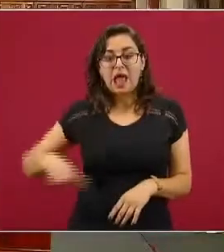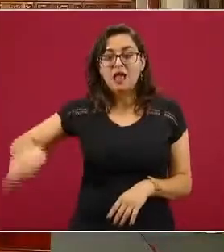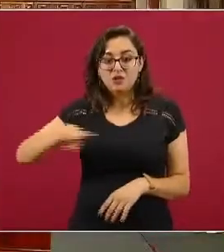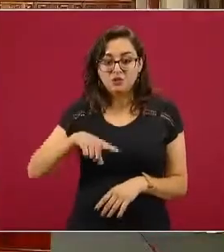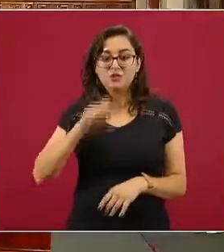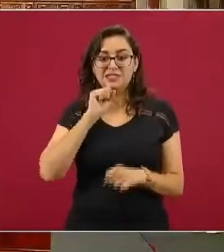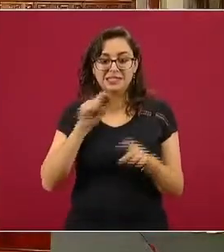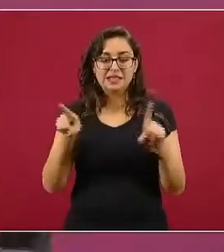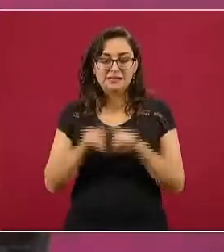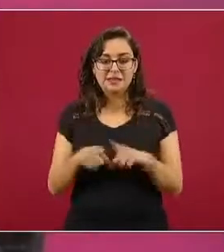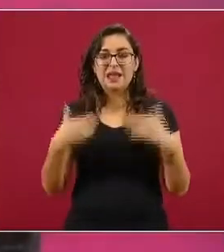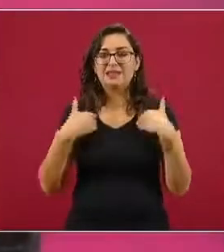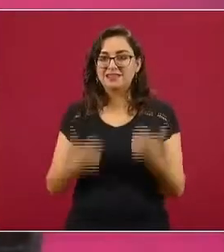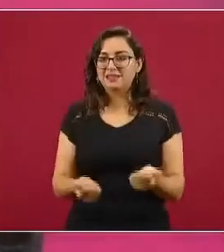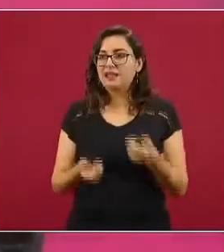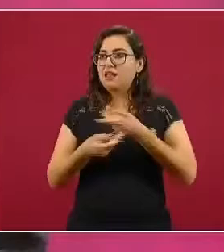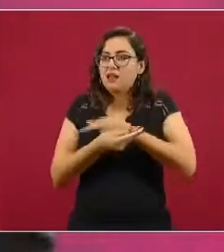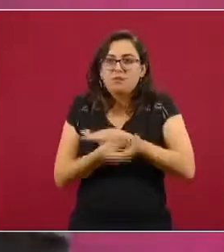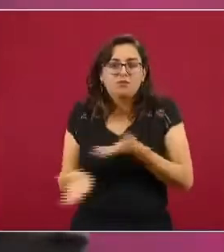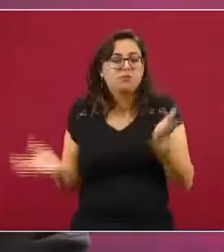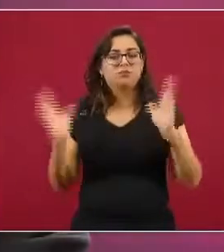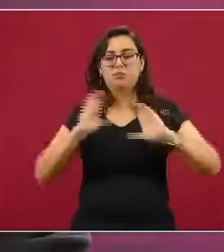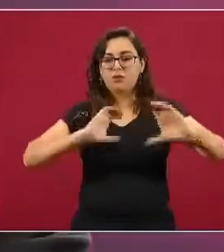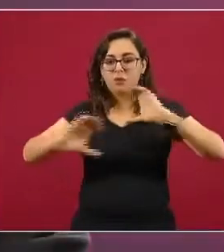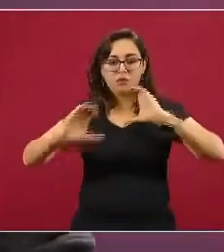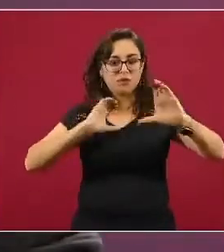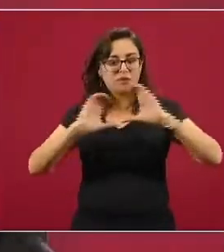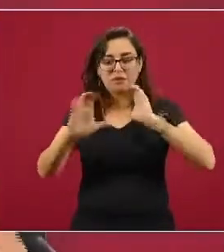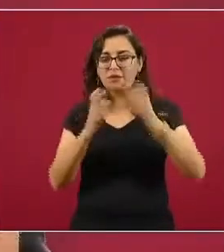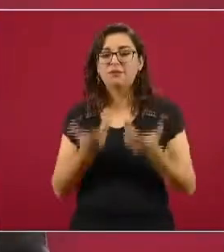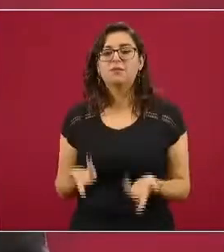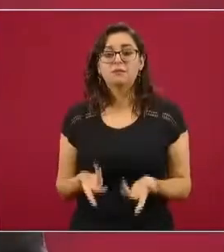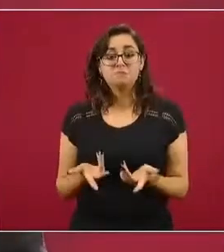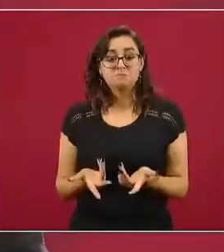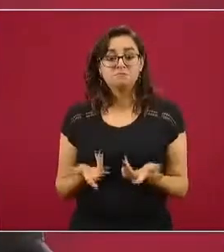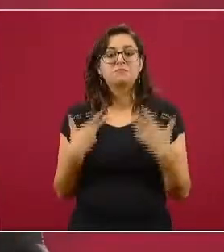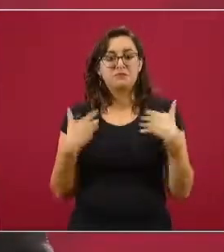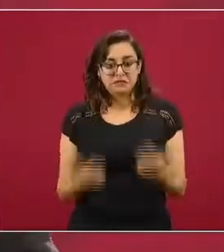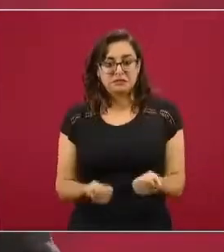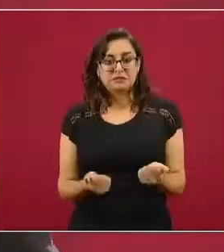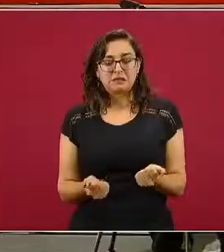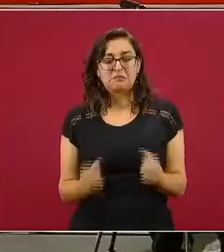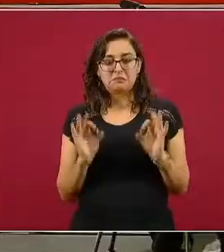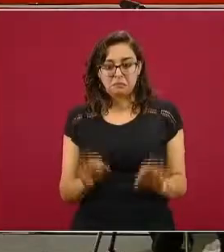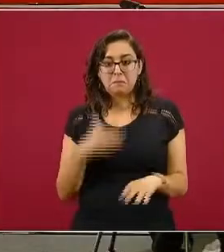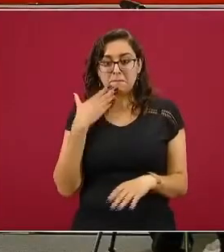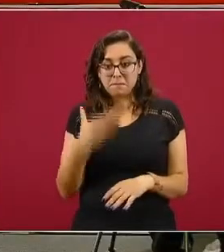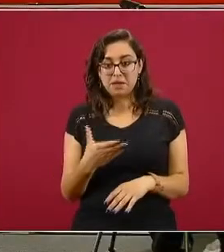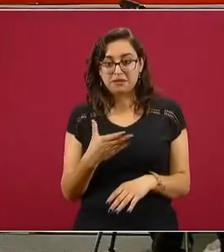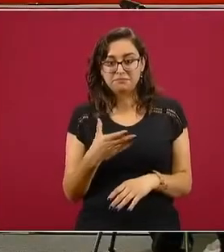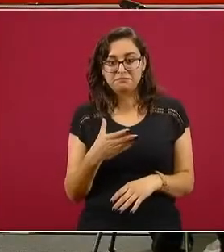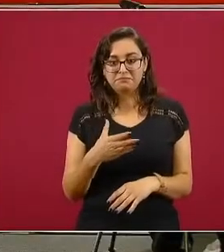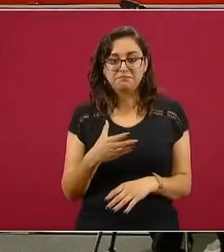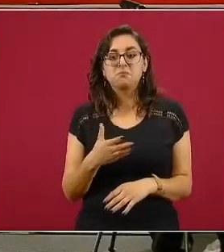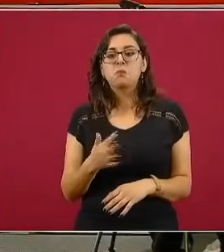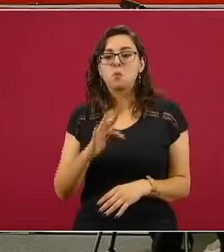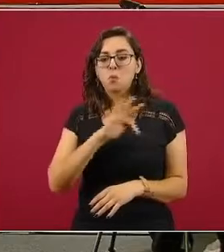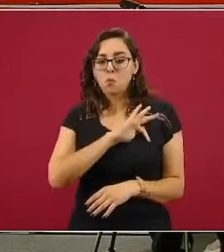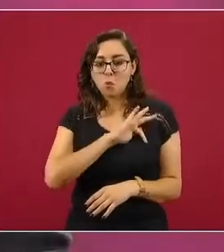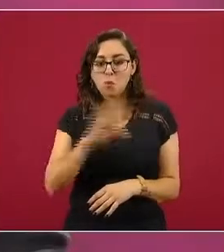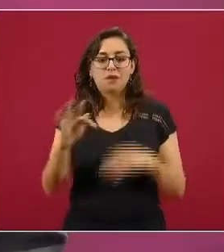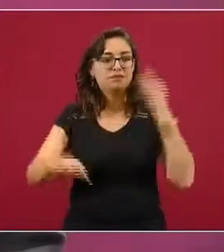enorme talento para comunicar a otras personas, y si comprenden bien los mensajes, cosa que suele ocurrir, pueden ser